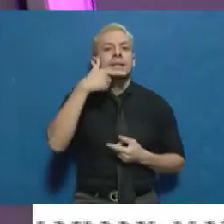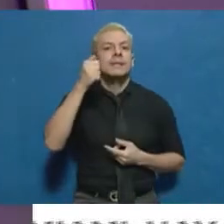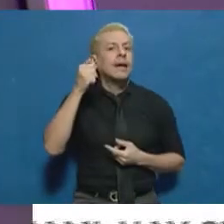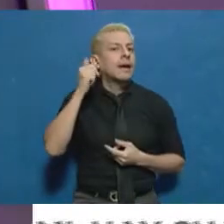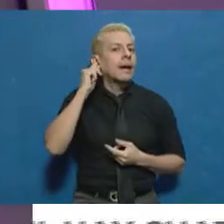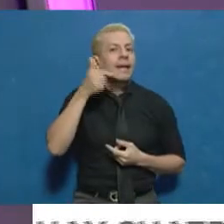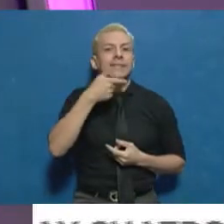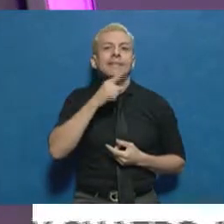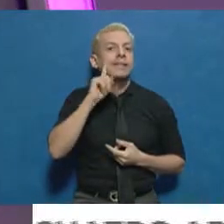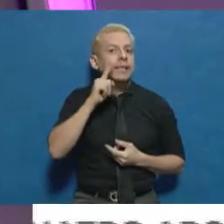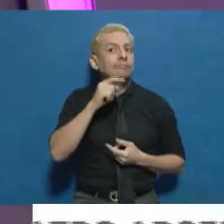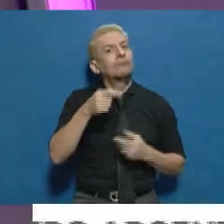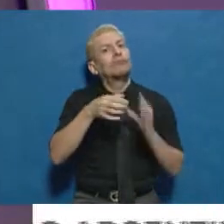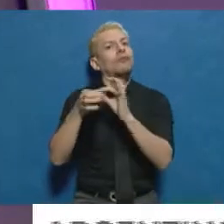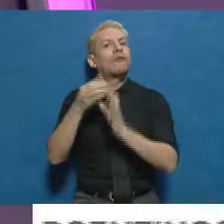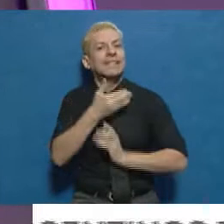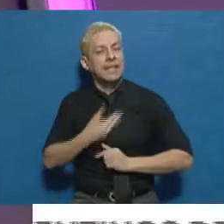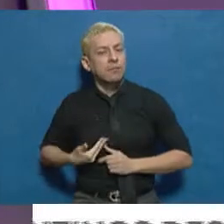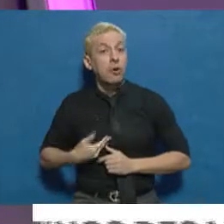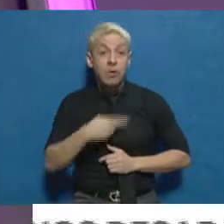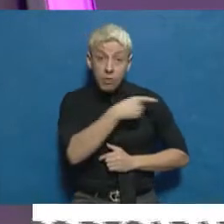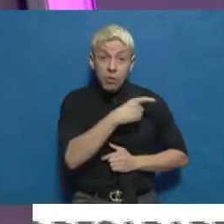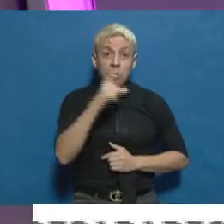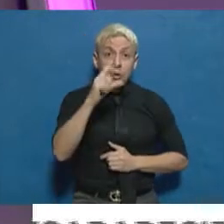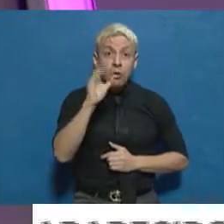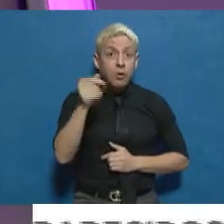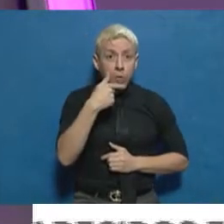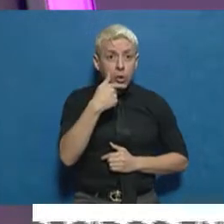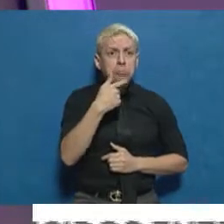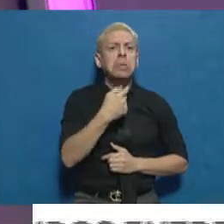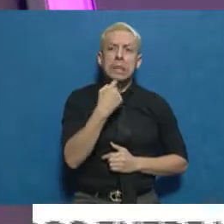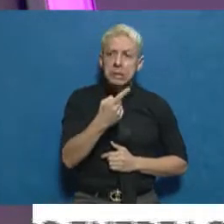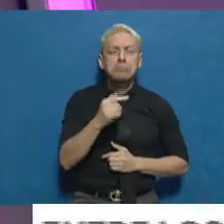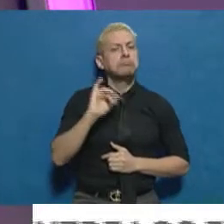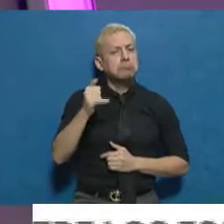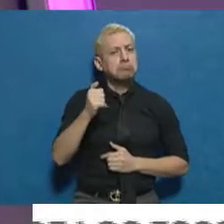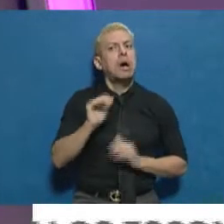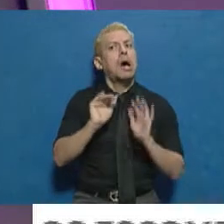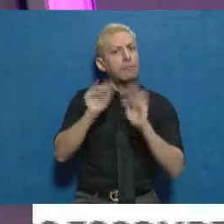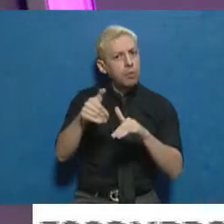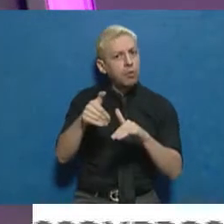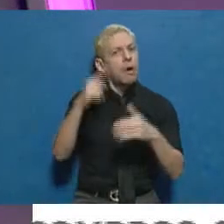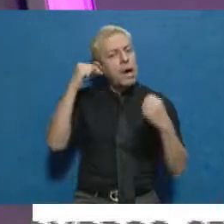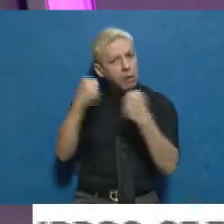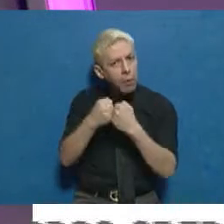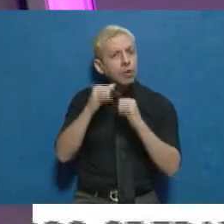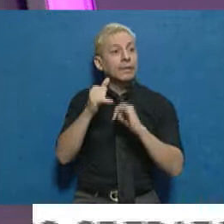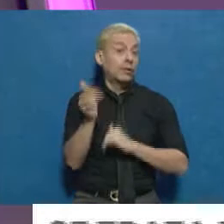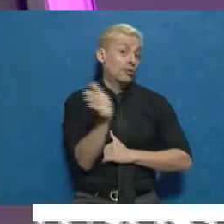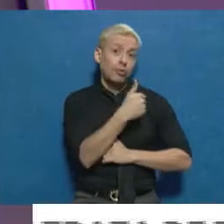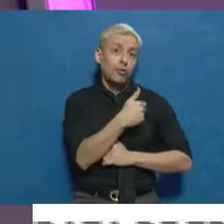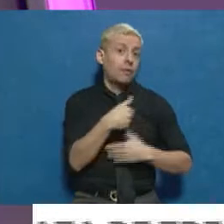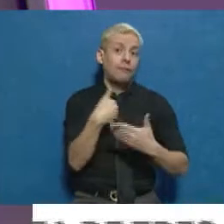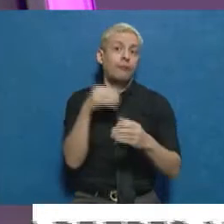es del oficialismo. Y Cobos plantea también, más allá del acompañamiento, asegura que los tres senadores por Mendoza van a acompañar el proyecto y van a votar a favor